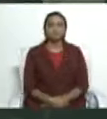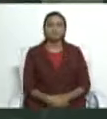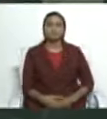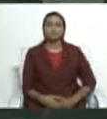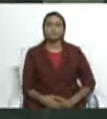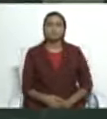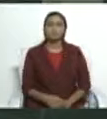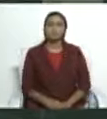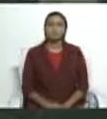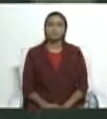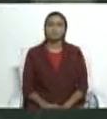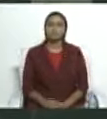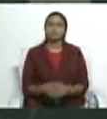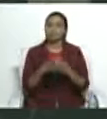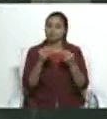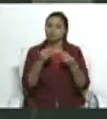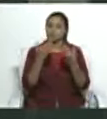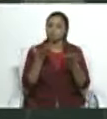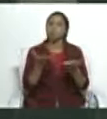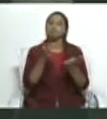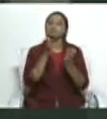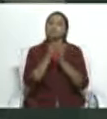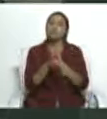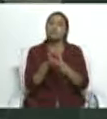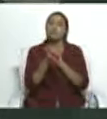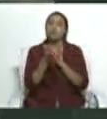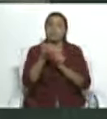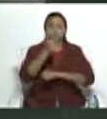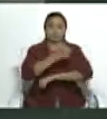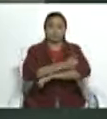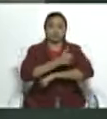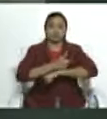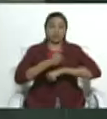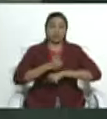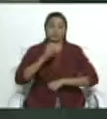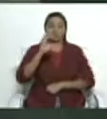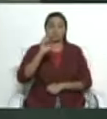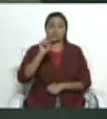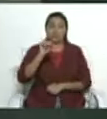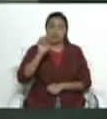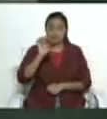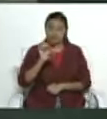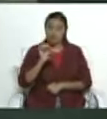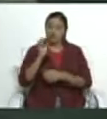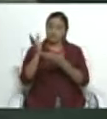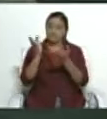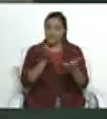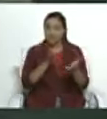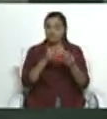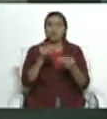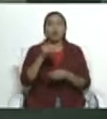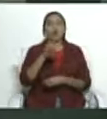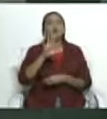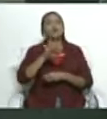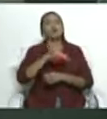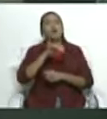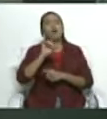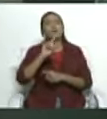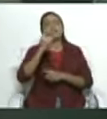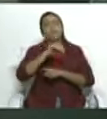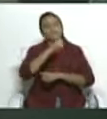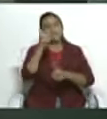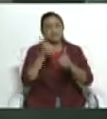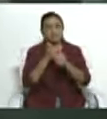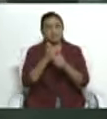el directorio de y los rectores y rectoras del Consejo Nacional Electoral, el vicepresidente Carlos